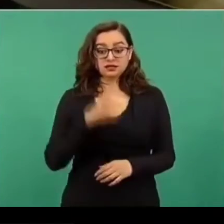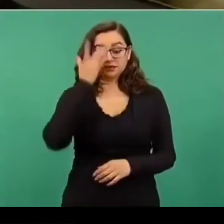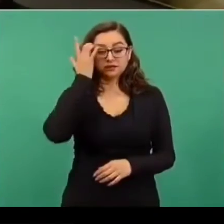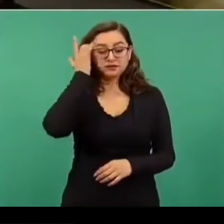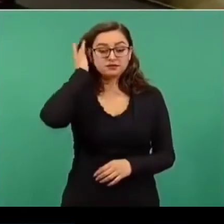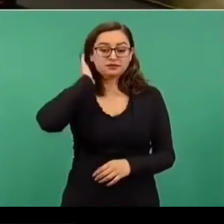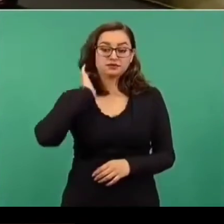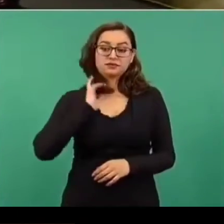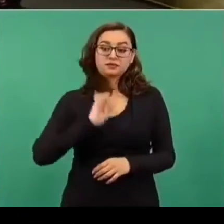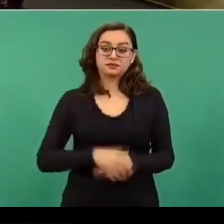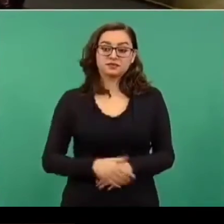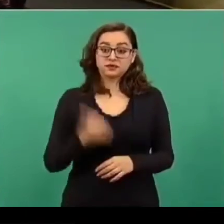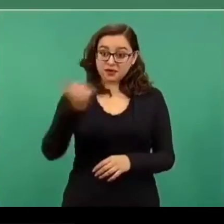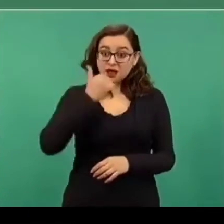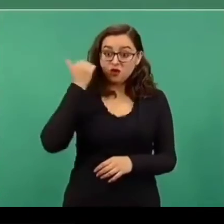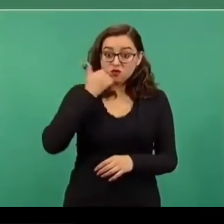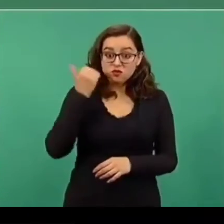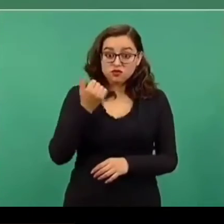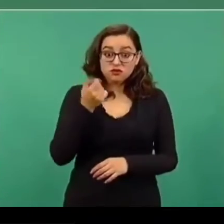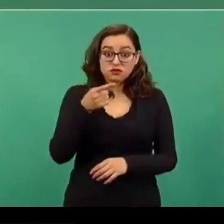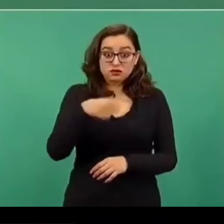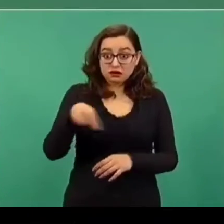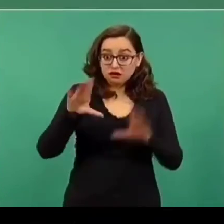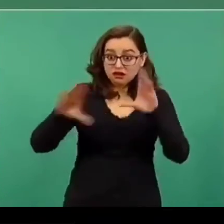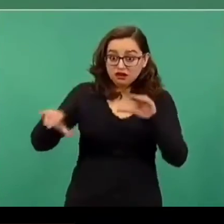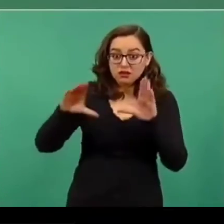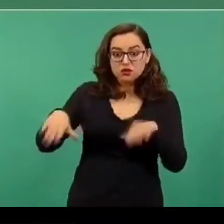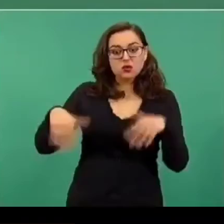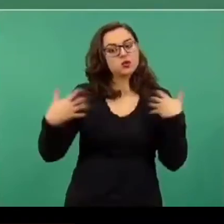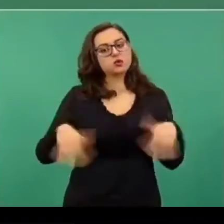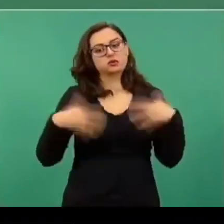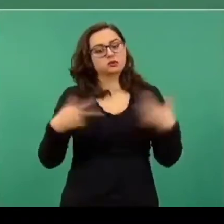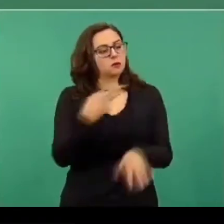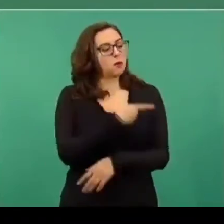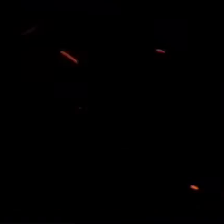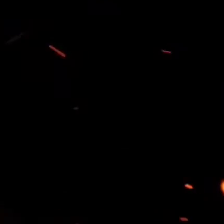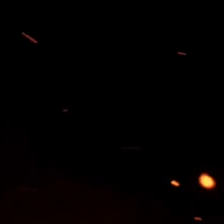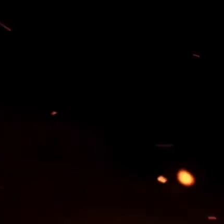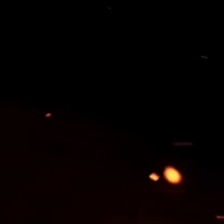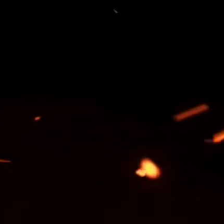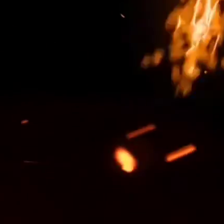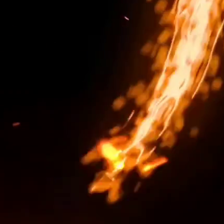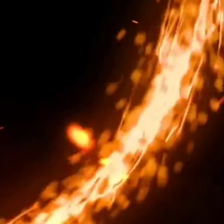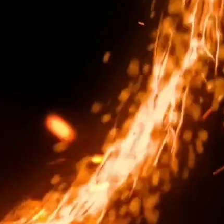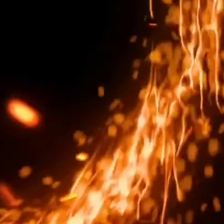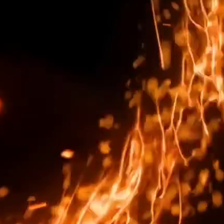Pobres alumnos, ¿no? Con todo respeto. Pero